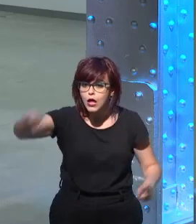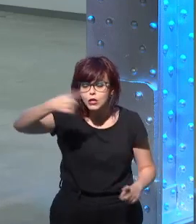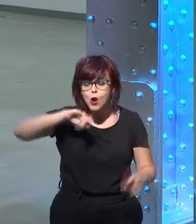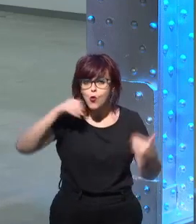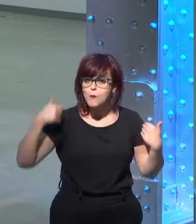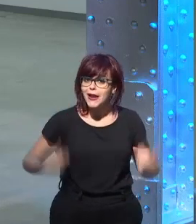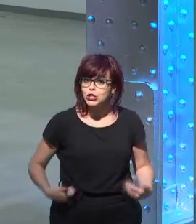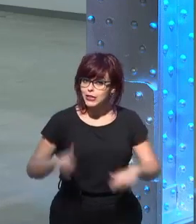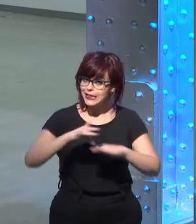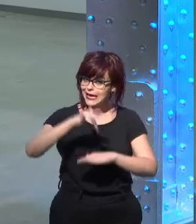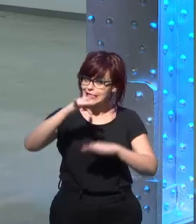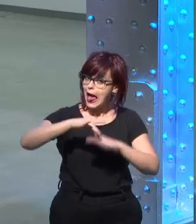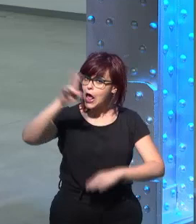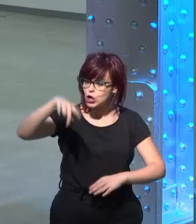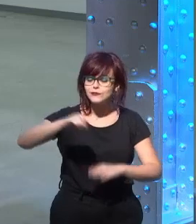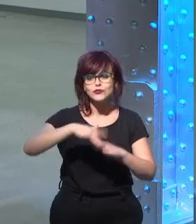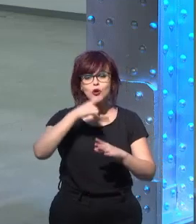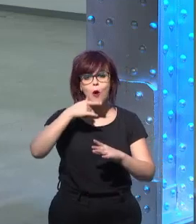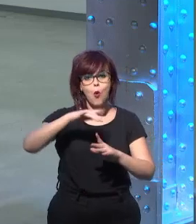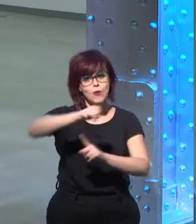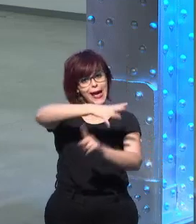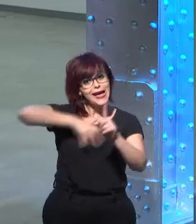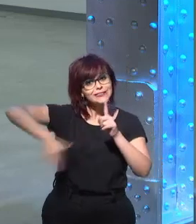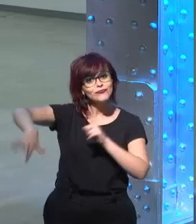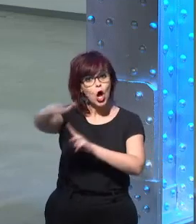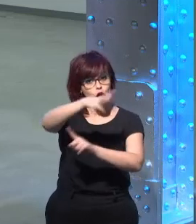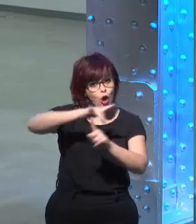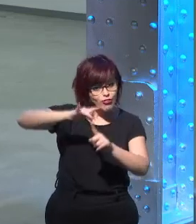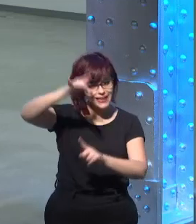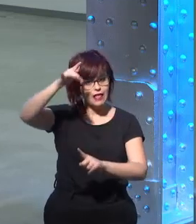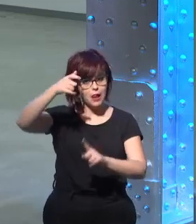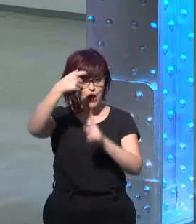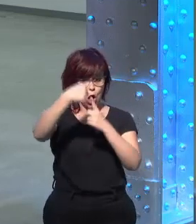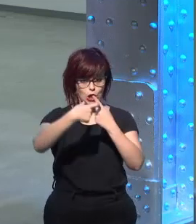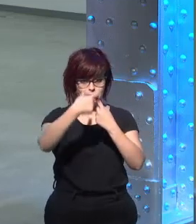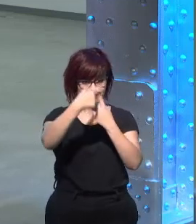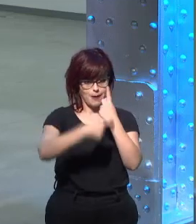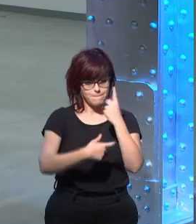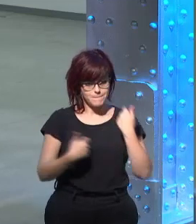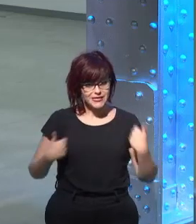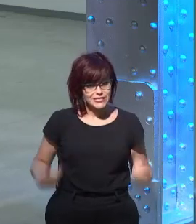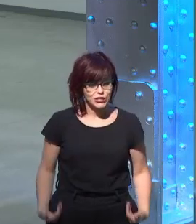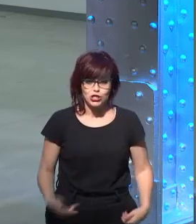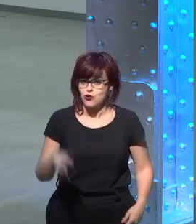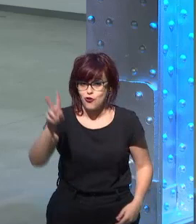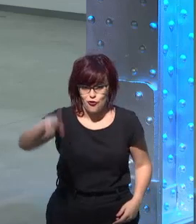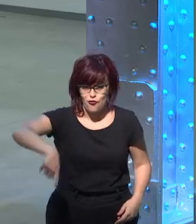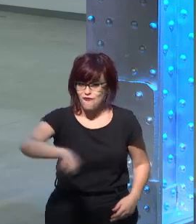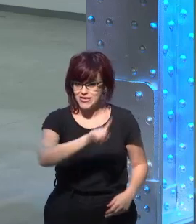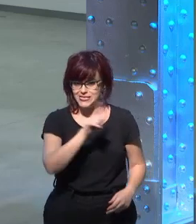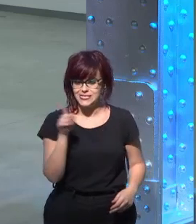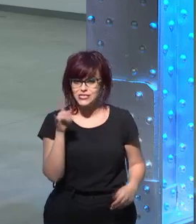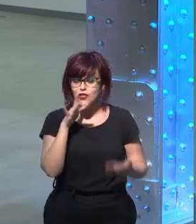somos digitales. Somos dentro de este ecosistema, lo único que no es digital somos nosotros mismos. Entonces,